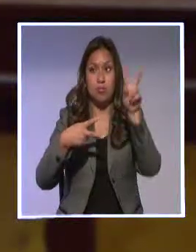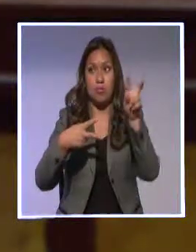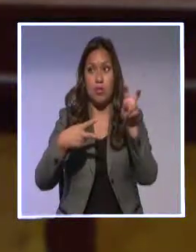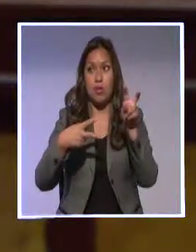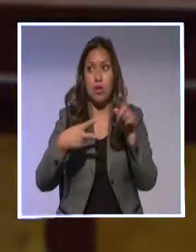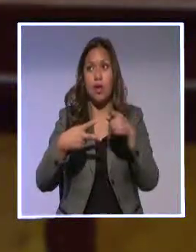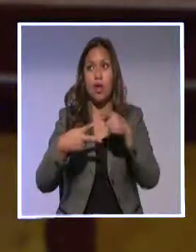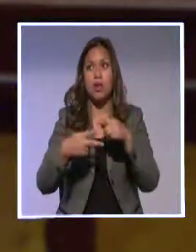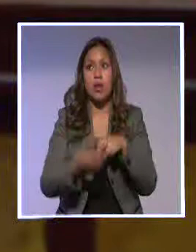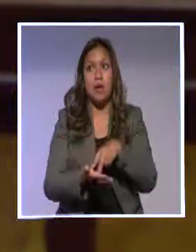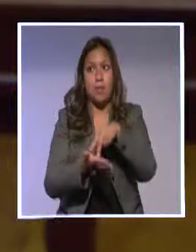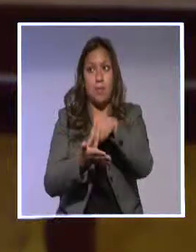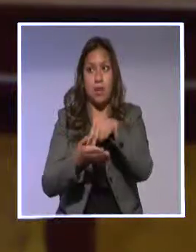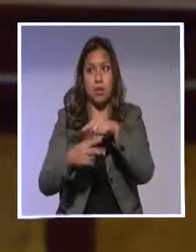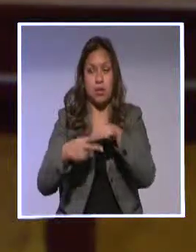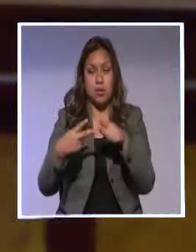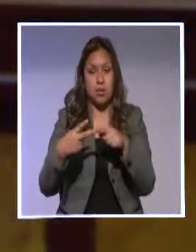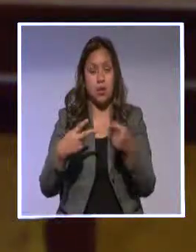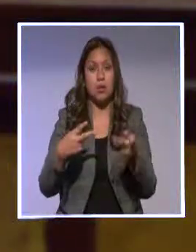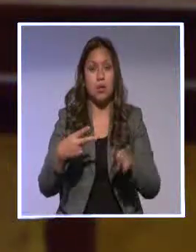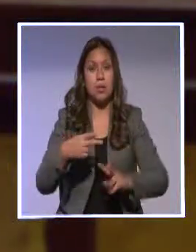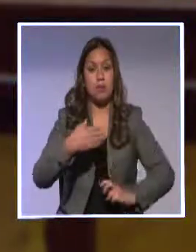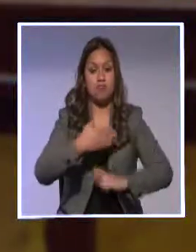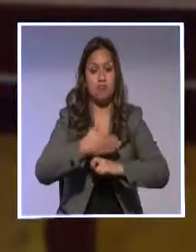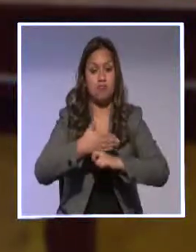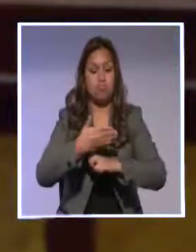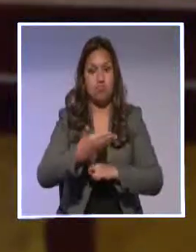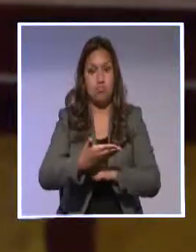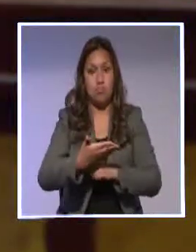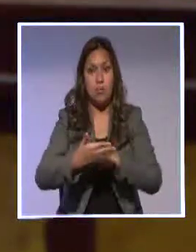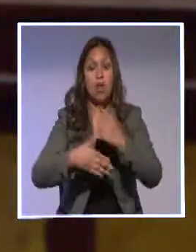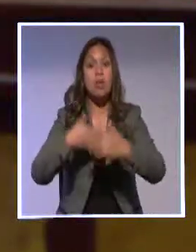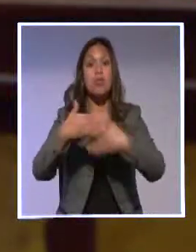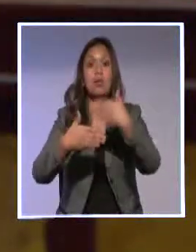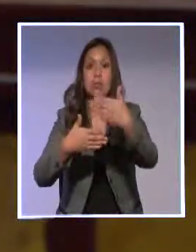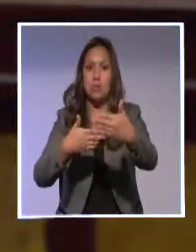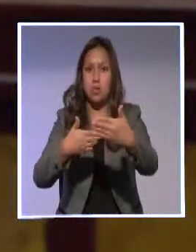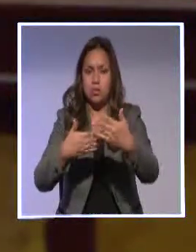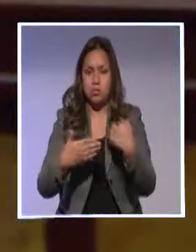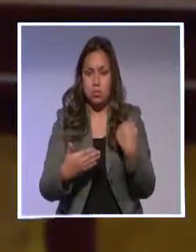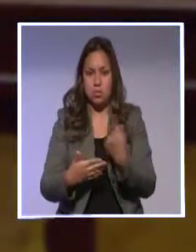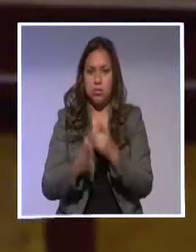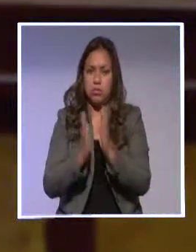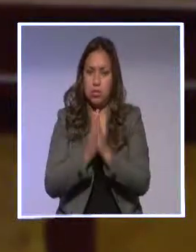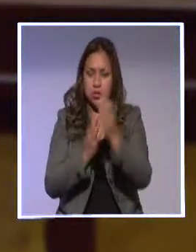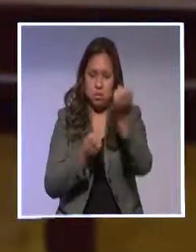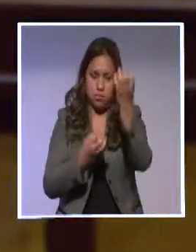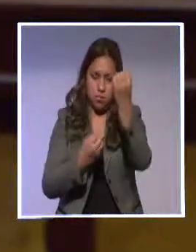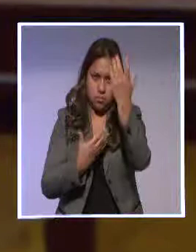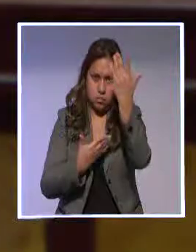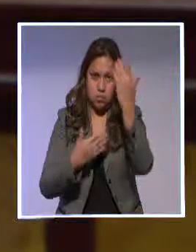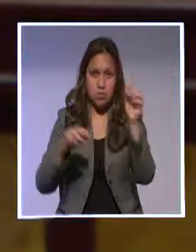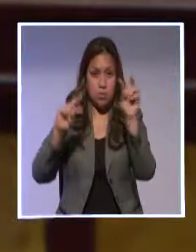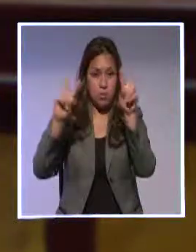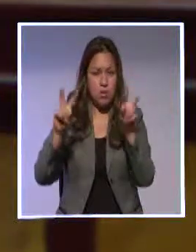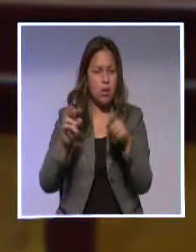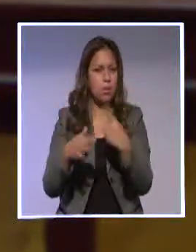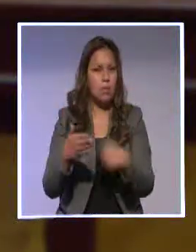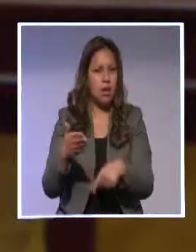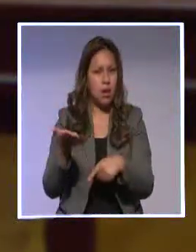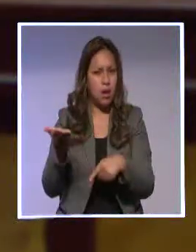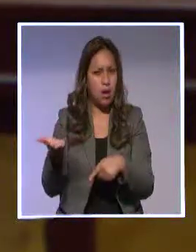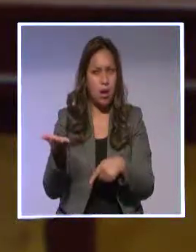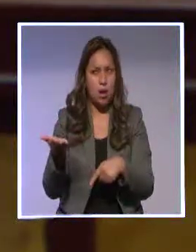subestaciones eléctricas y el sistema de cobro tarifario y posteriormente nosotros solicitamos información de bajo qué términos se